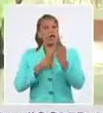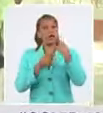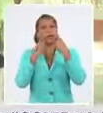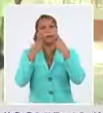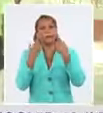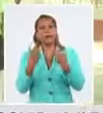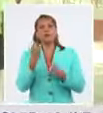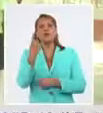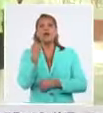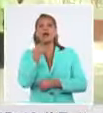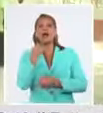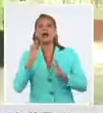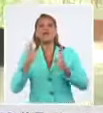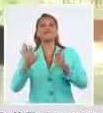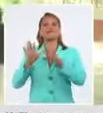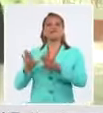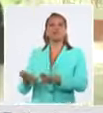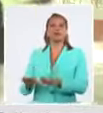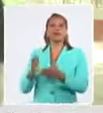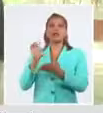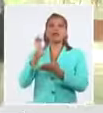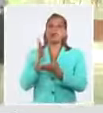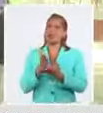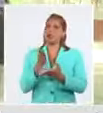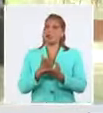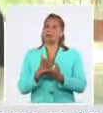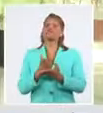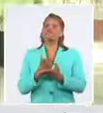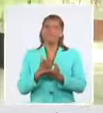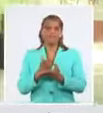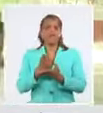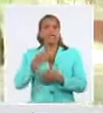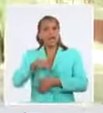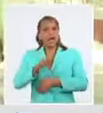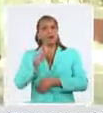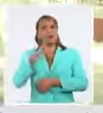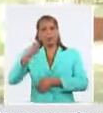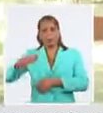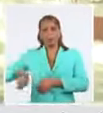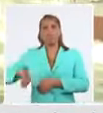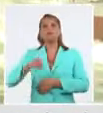año entero. Y Cuba nos está dando la oportunidad de